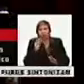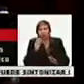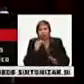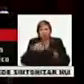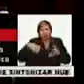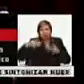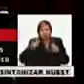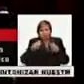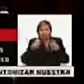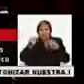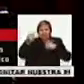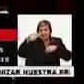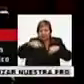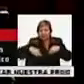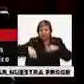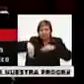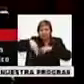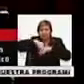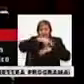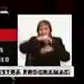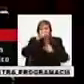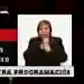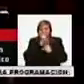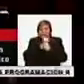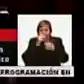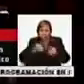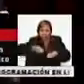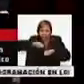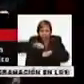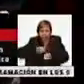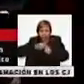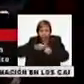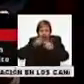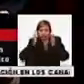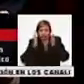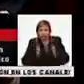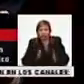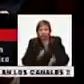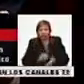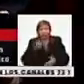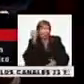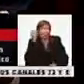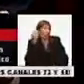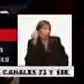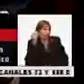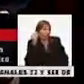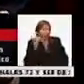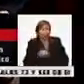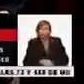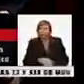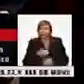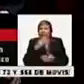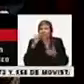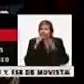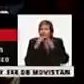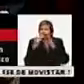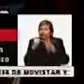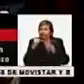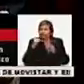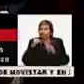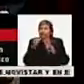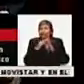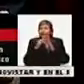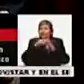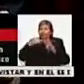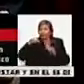desfilaron trabajadores, campesinos, jóvenes, amas de casa,